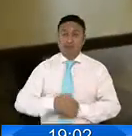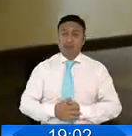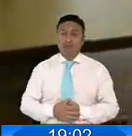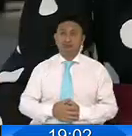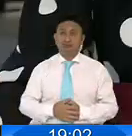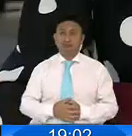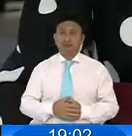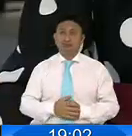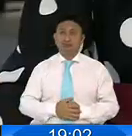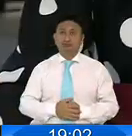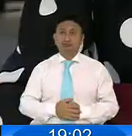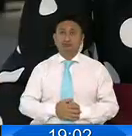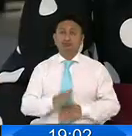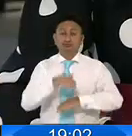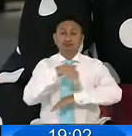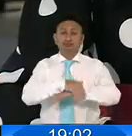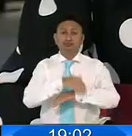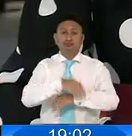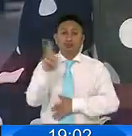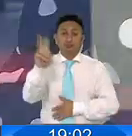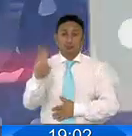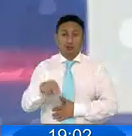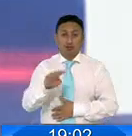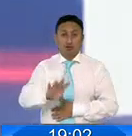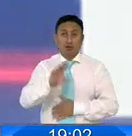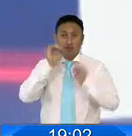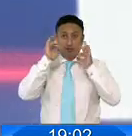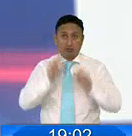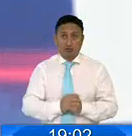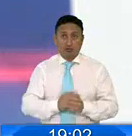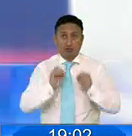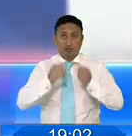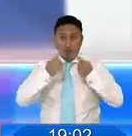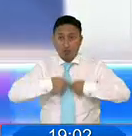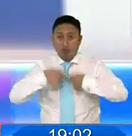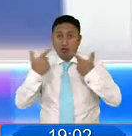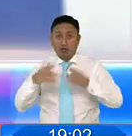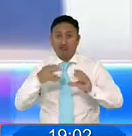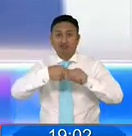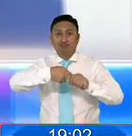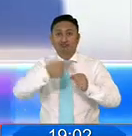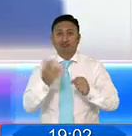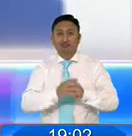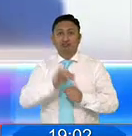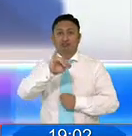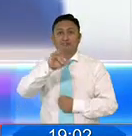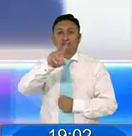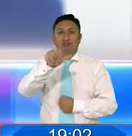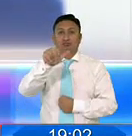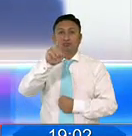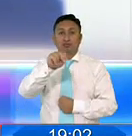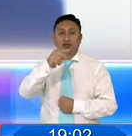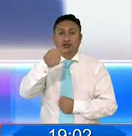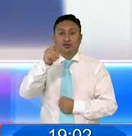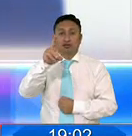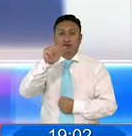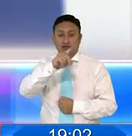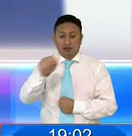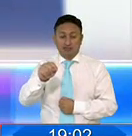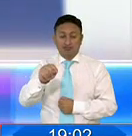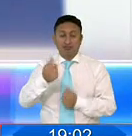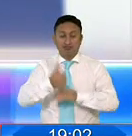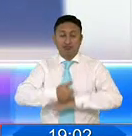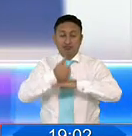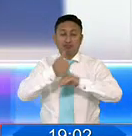Rosero. La tarde de este viernes 4 de septiembre se hizo pública la renuncia de Iván Granda como titular del Ministerio de